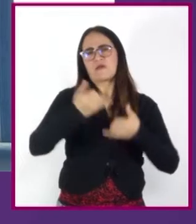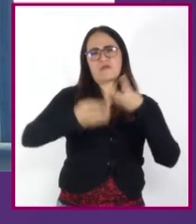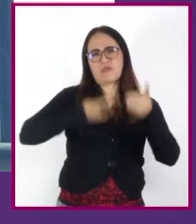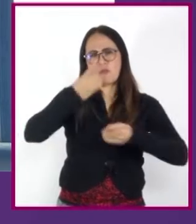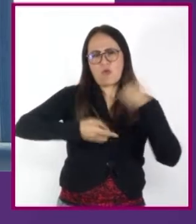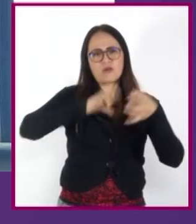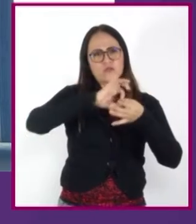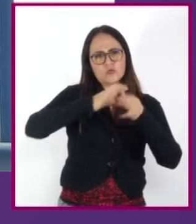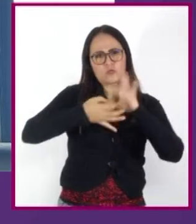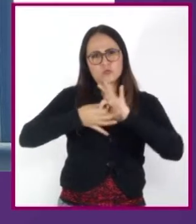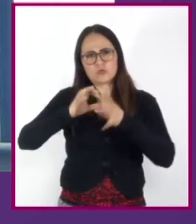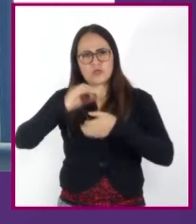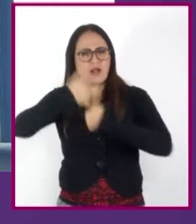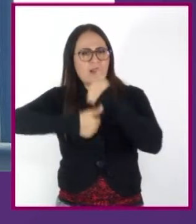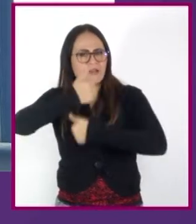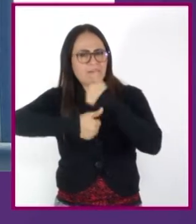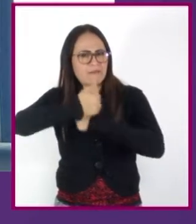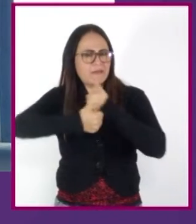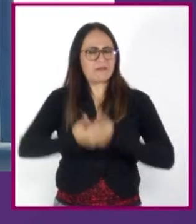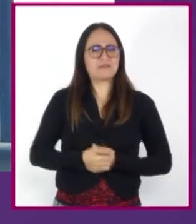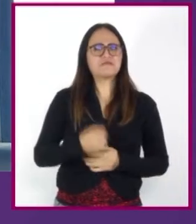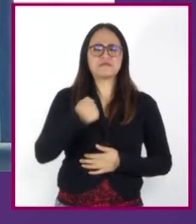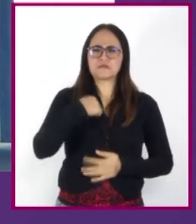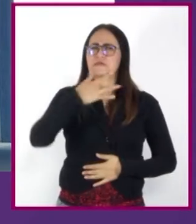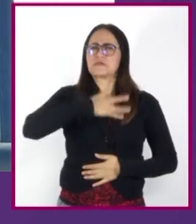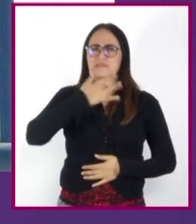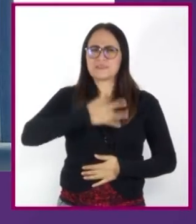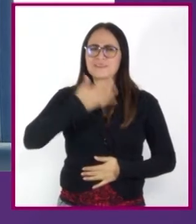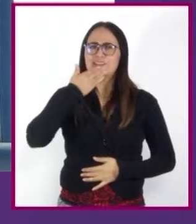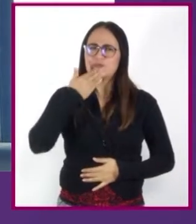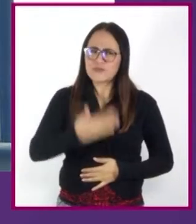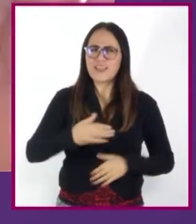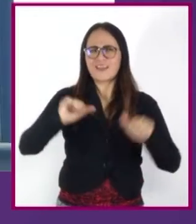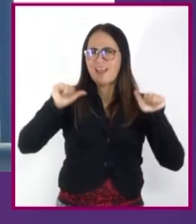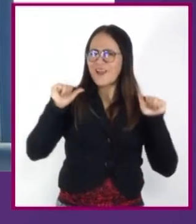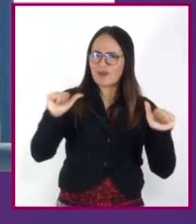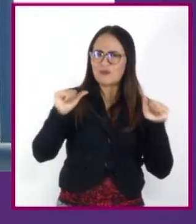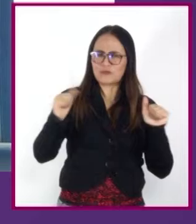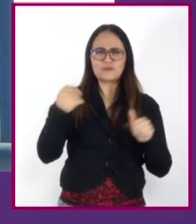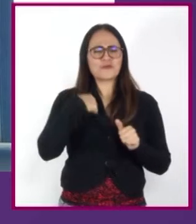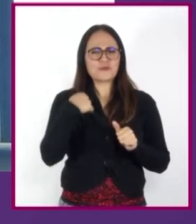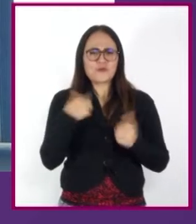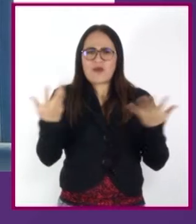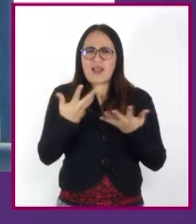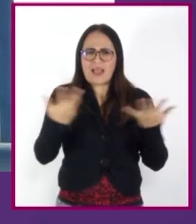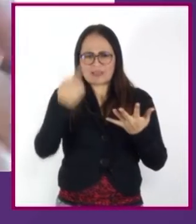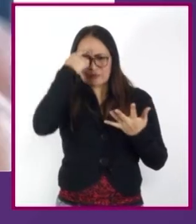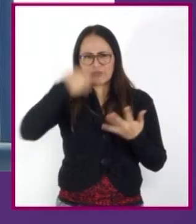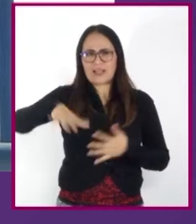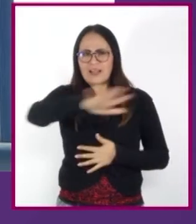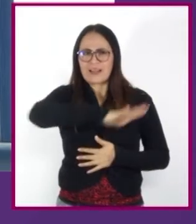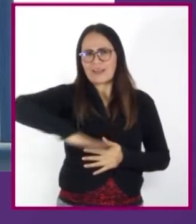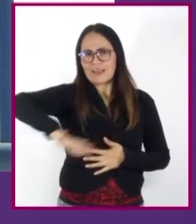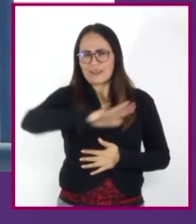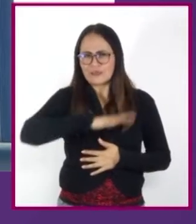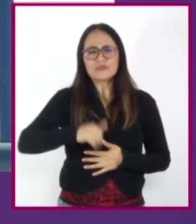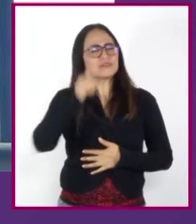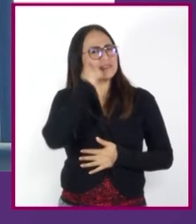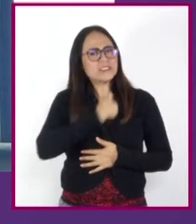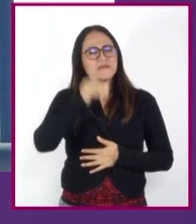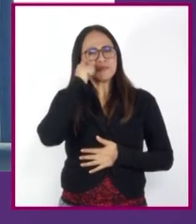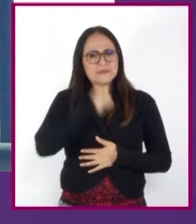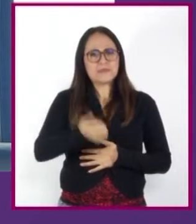internacional. Y se trata de eso, de sentirte bien y cómodo con lo que tú haces para la sociedad, en mandar siempre un